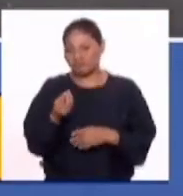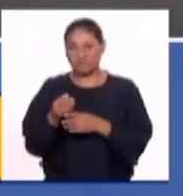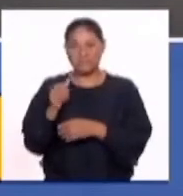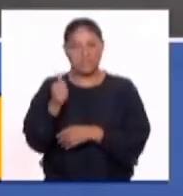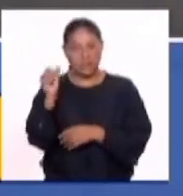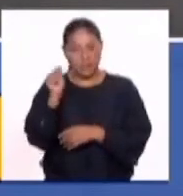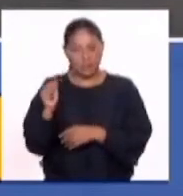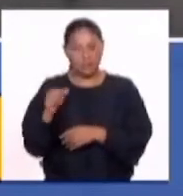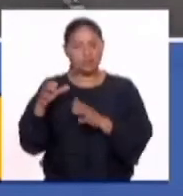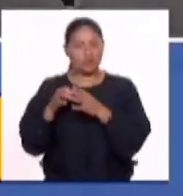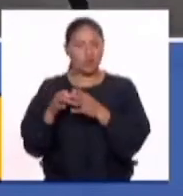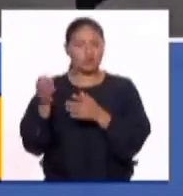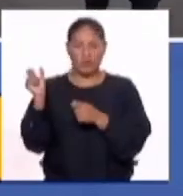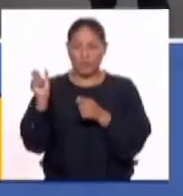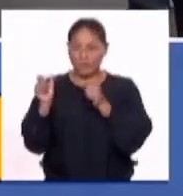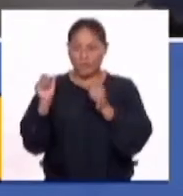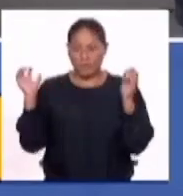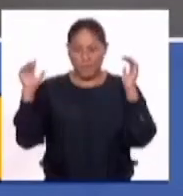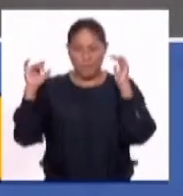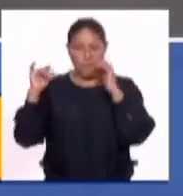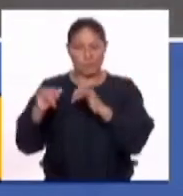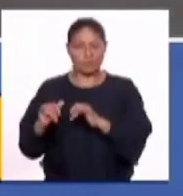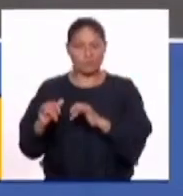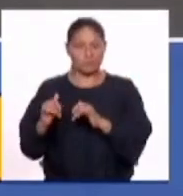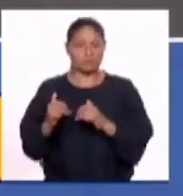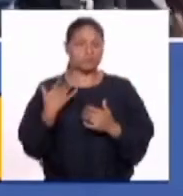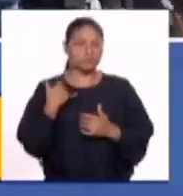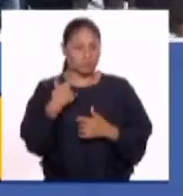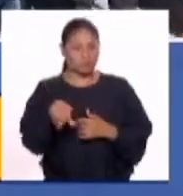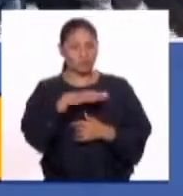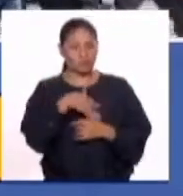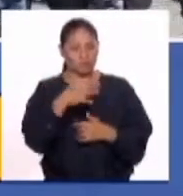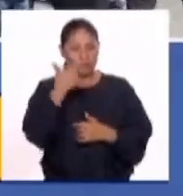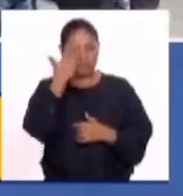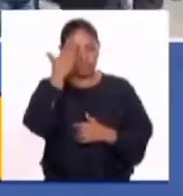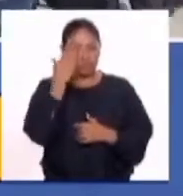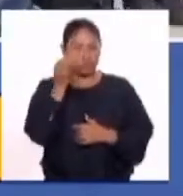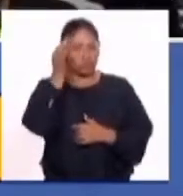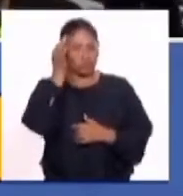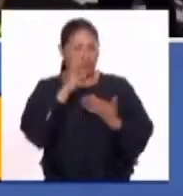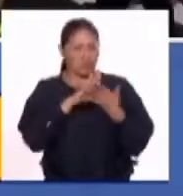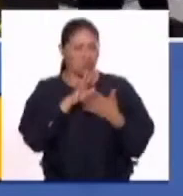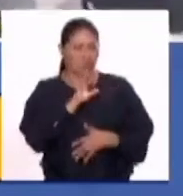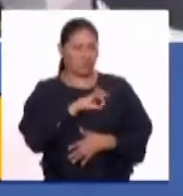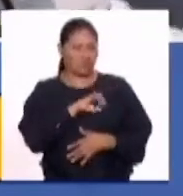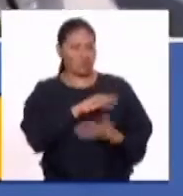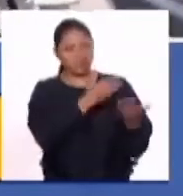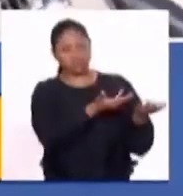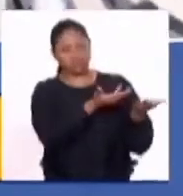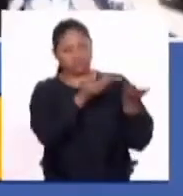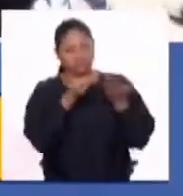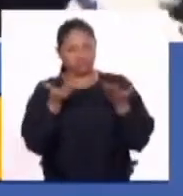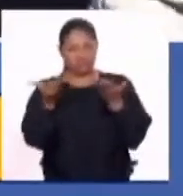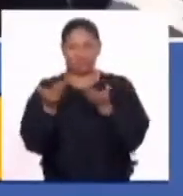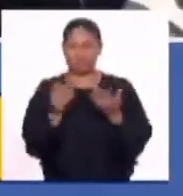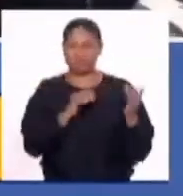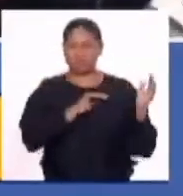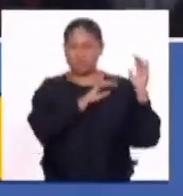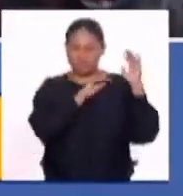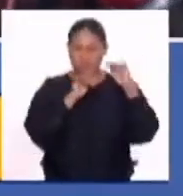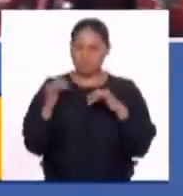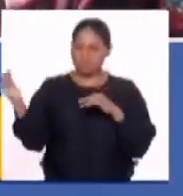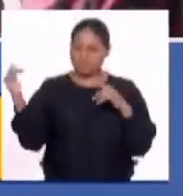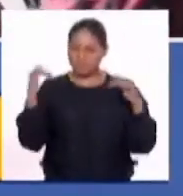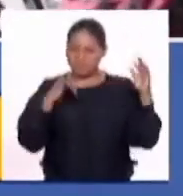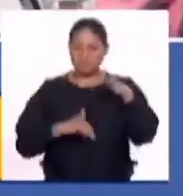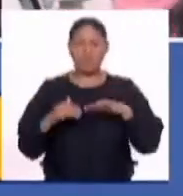cosa que finalmente mostrarnos como un país receptor que recibió procesos migratorios importantes,